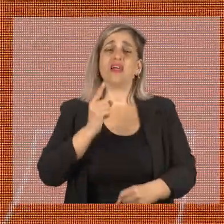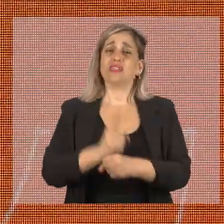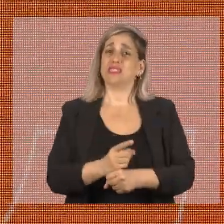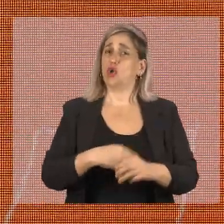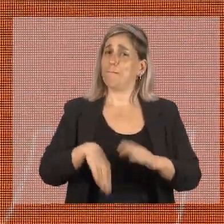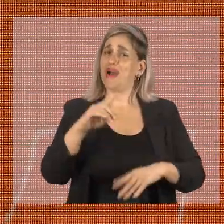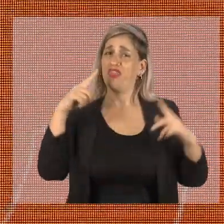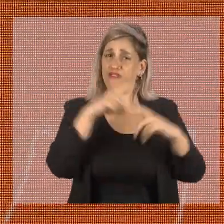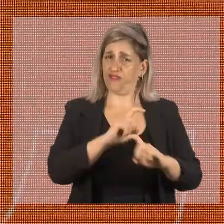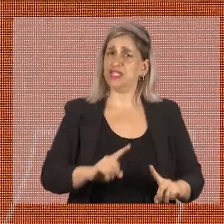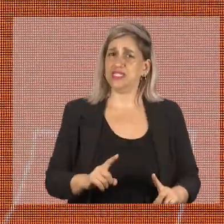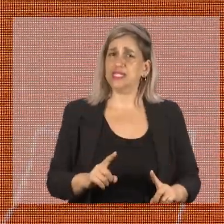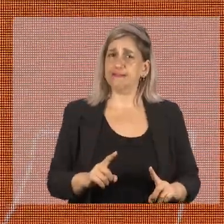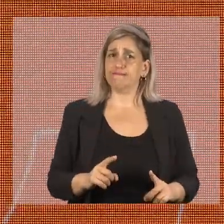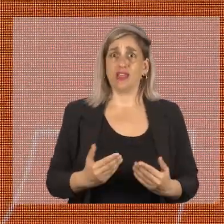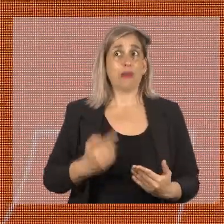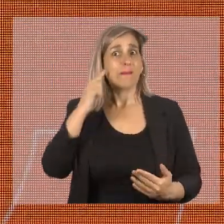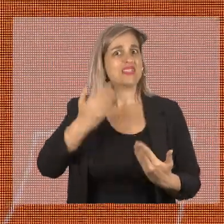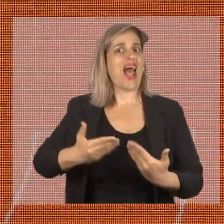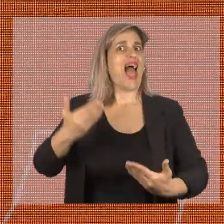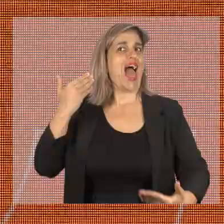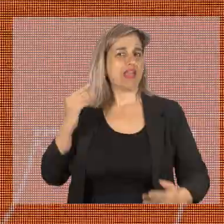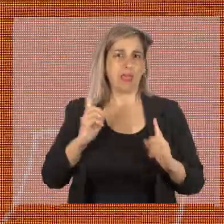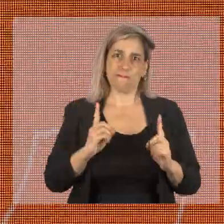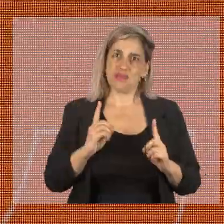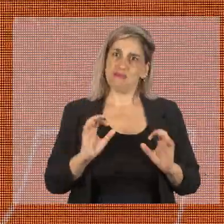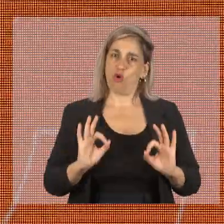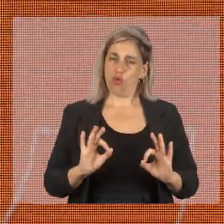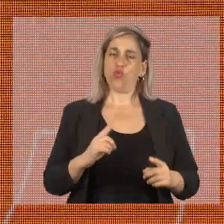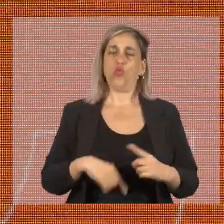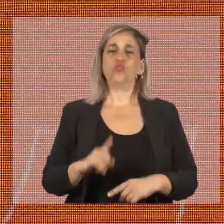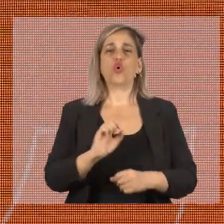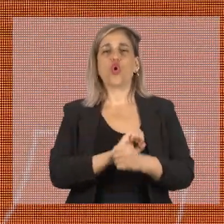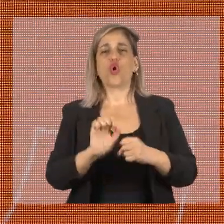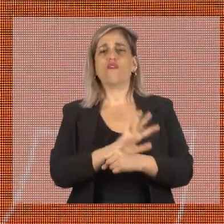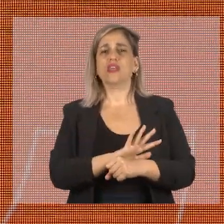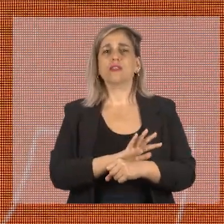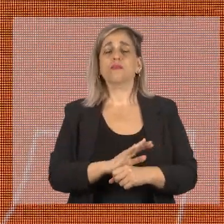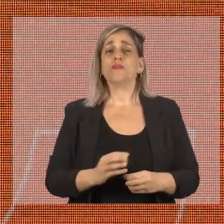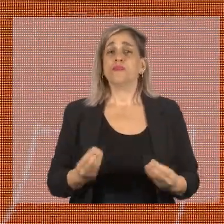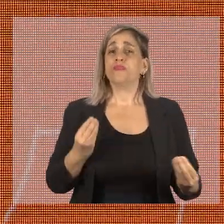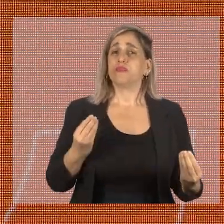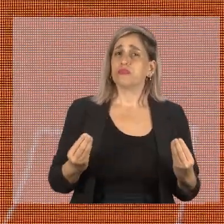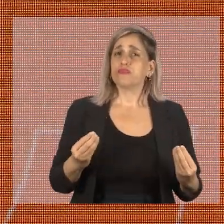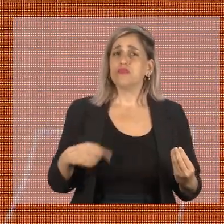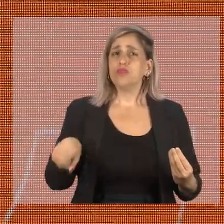decisión capaz que más dura y más difícil, hay que ponerse en aquel contexto, cuando no